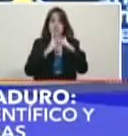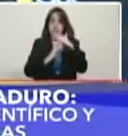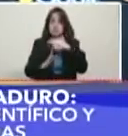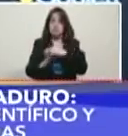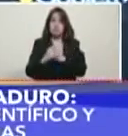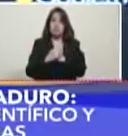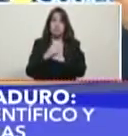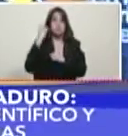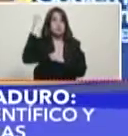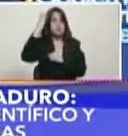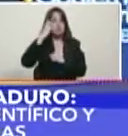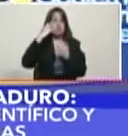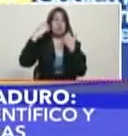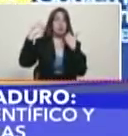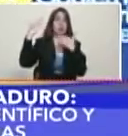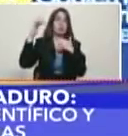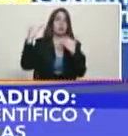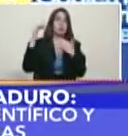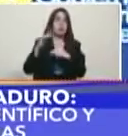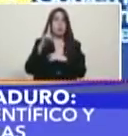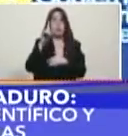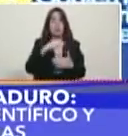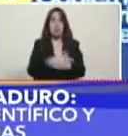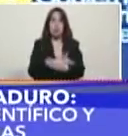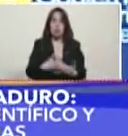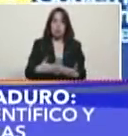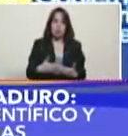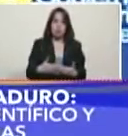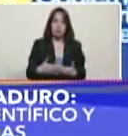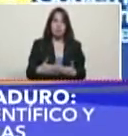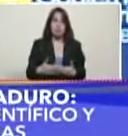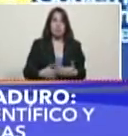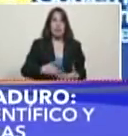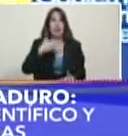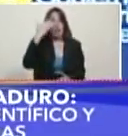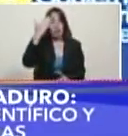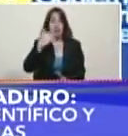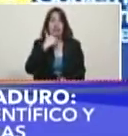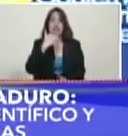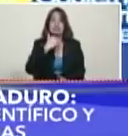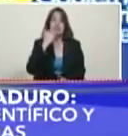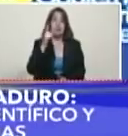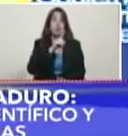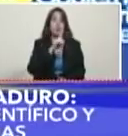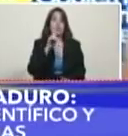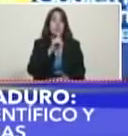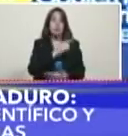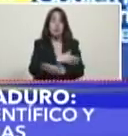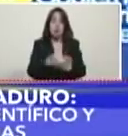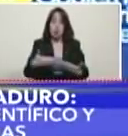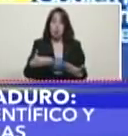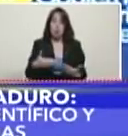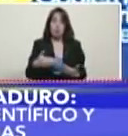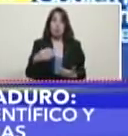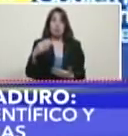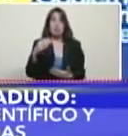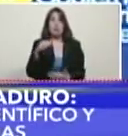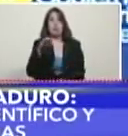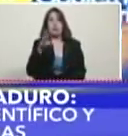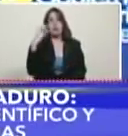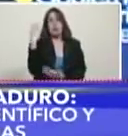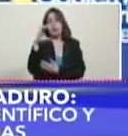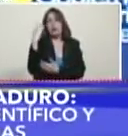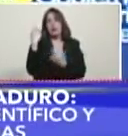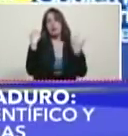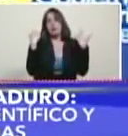De Europa, increíble, casi 1 millón de europeos. De mundo árabe, casi 1 millón. De Colombia, 5.800.000